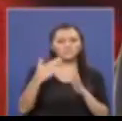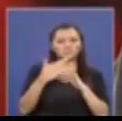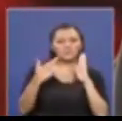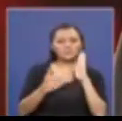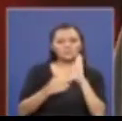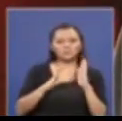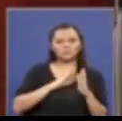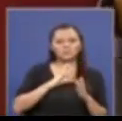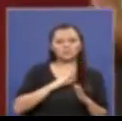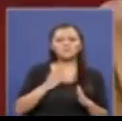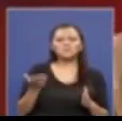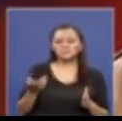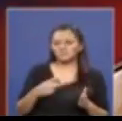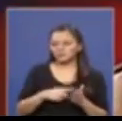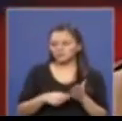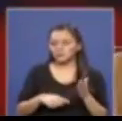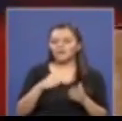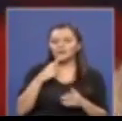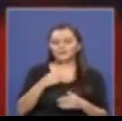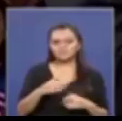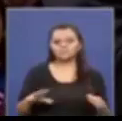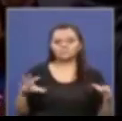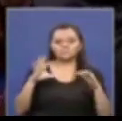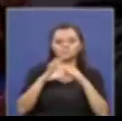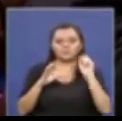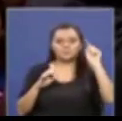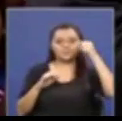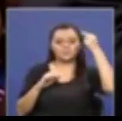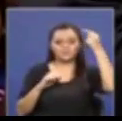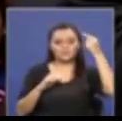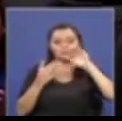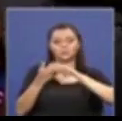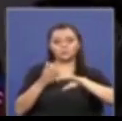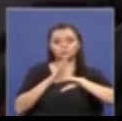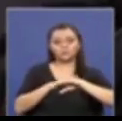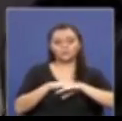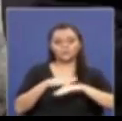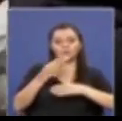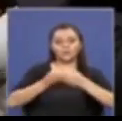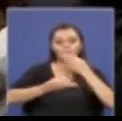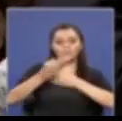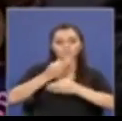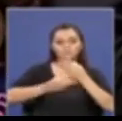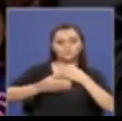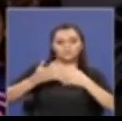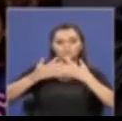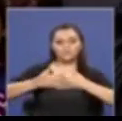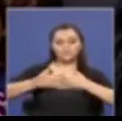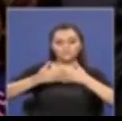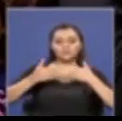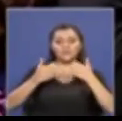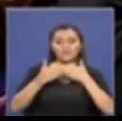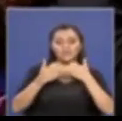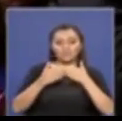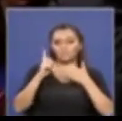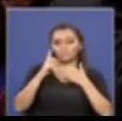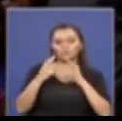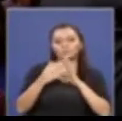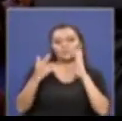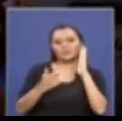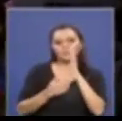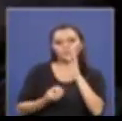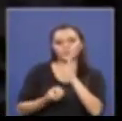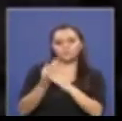técnicos de obligatorio cumplimiento. Que tienen relación con el primer punto, que es la restricción para la comercialización y fabricación de equipos ineficientes. Son reglamentos de